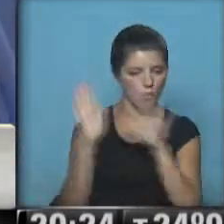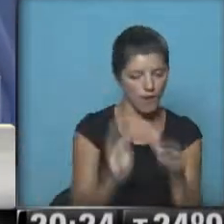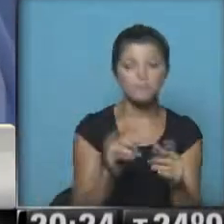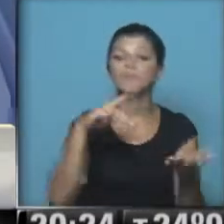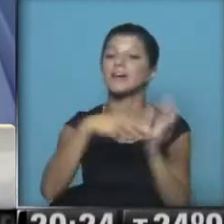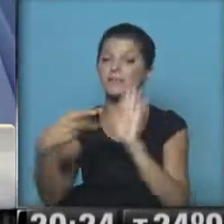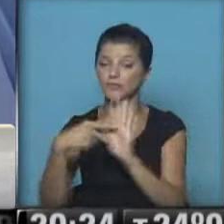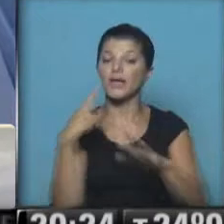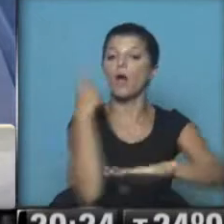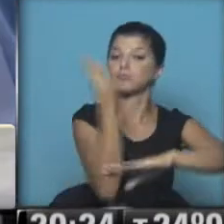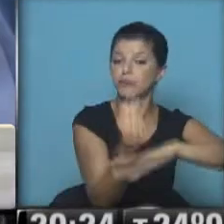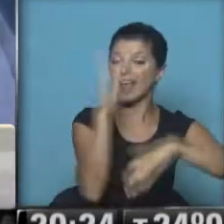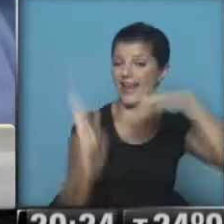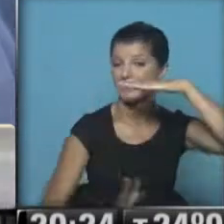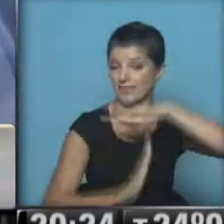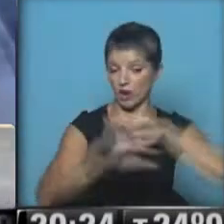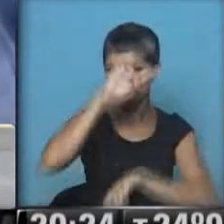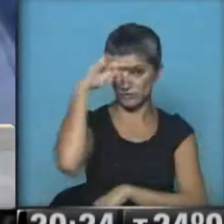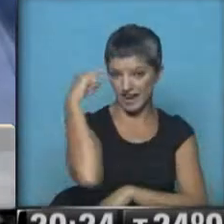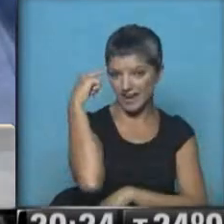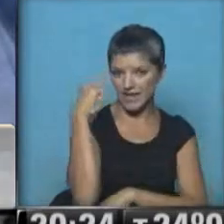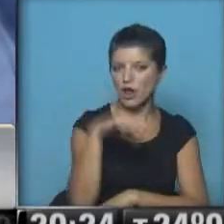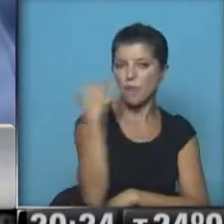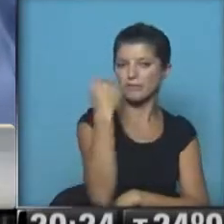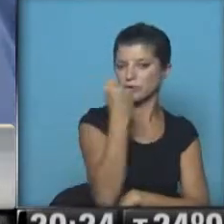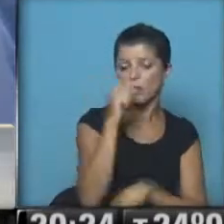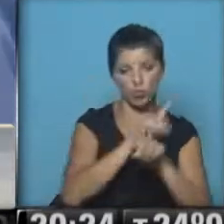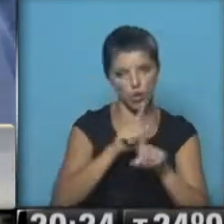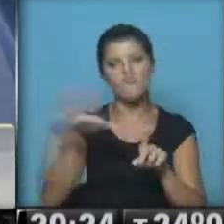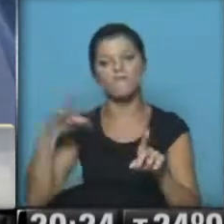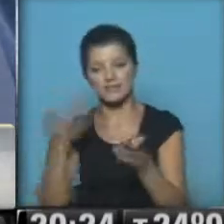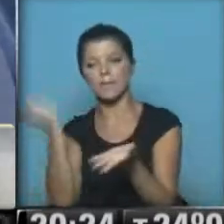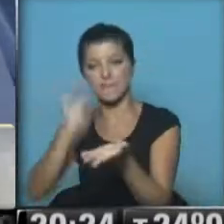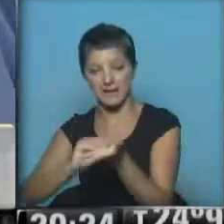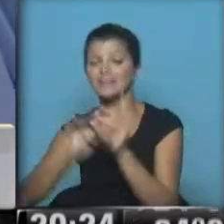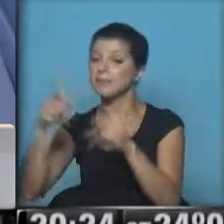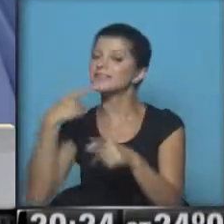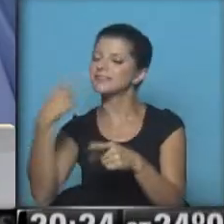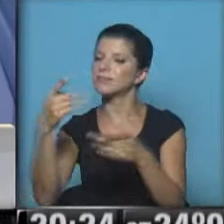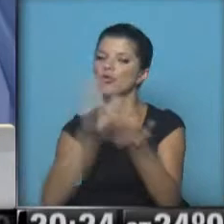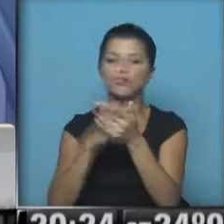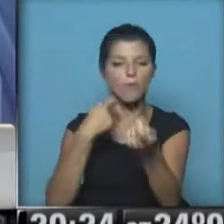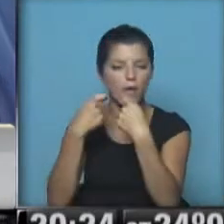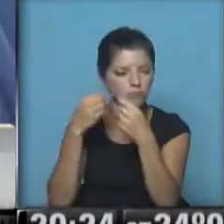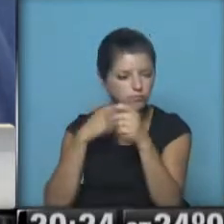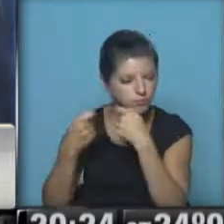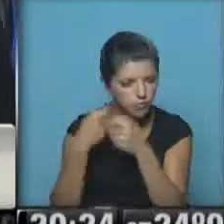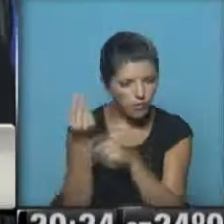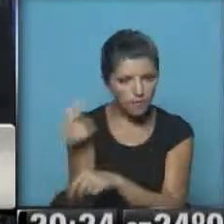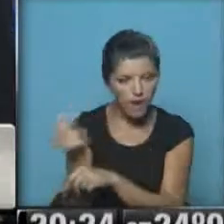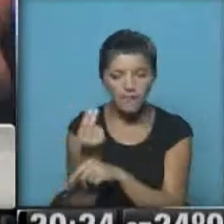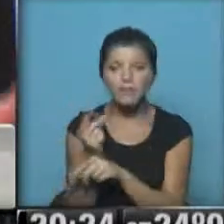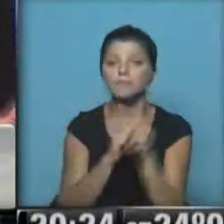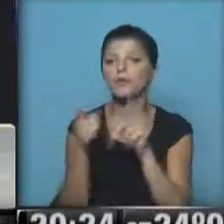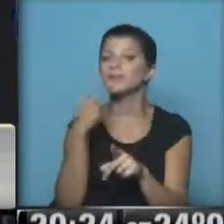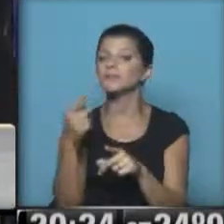nacional no alcanzan. Y si además hablamos de escándalos de corrupción con candidatos que son presentados como